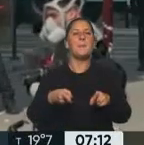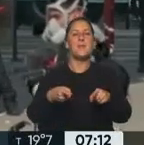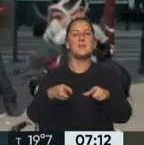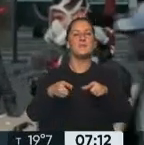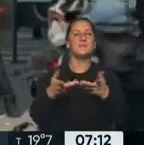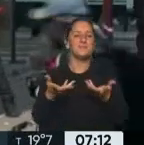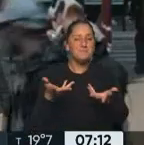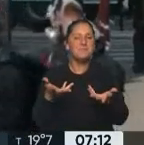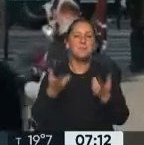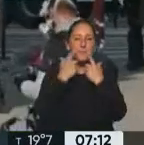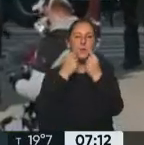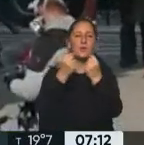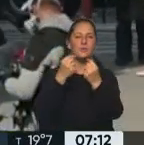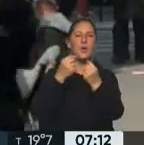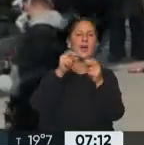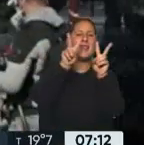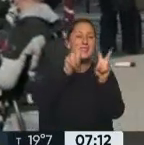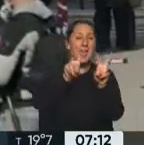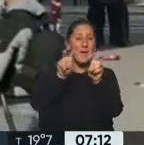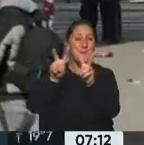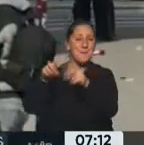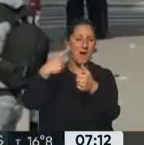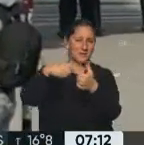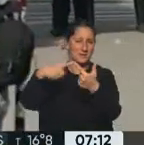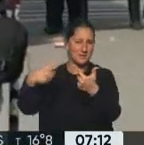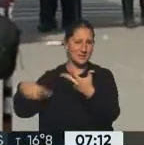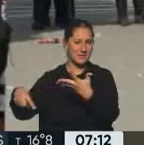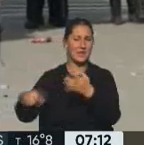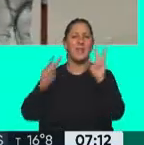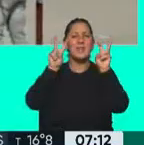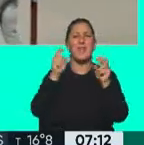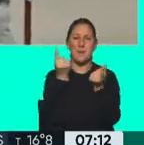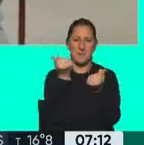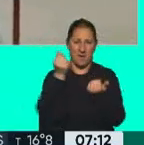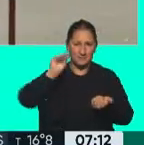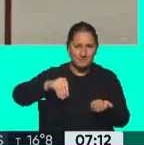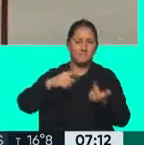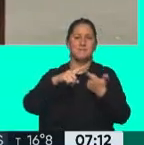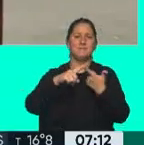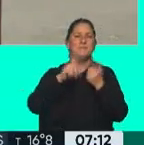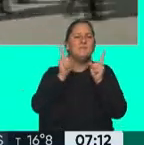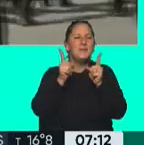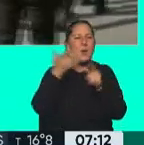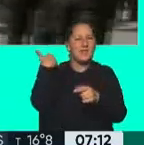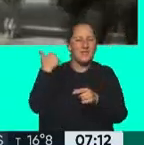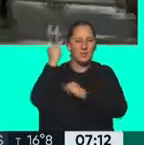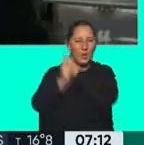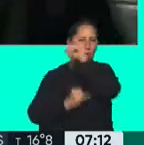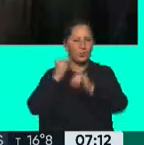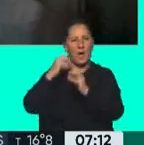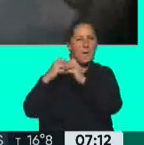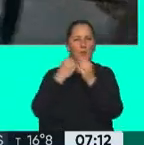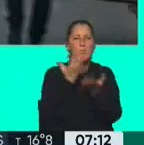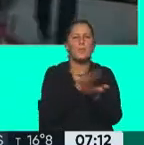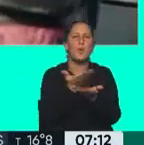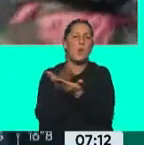bueno, se protestó contra varios temas, por ejemplo, el tema del poder adquisitivo, lo que veníamos discutiendo, lo que se planteaba